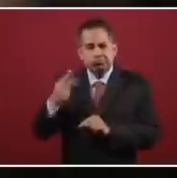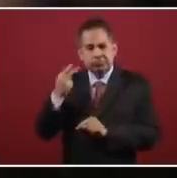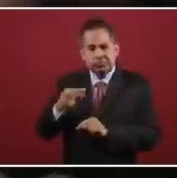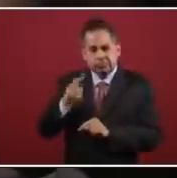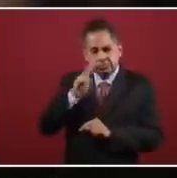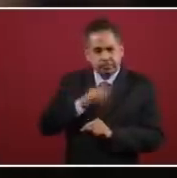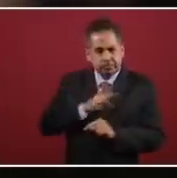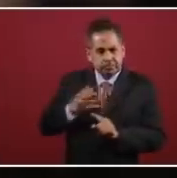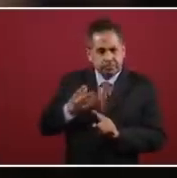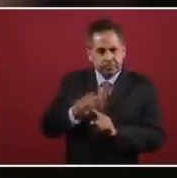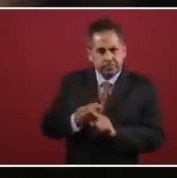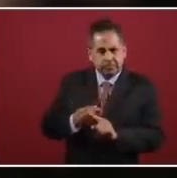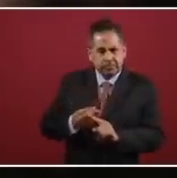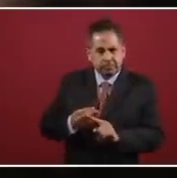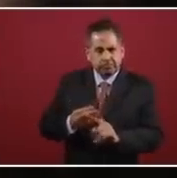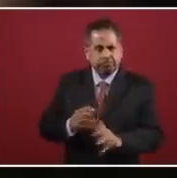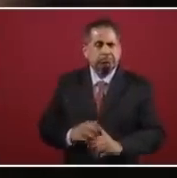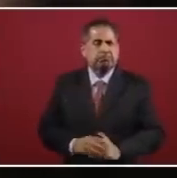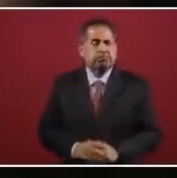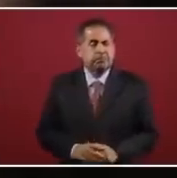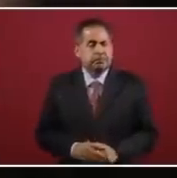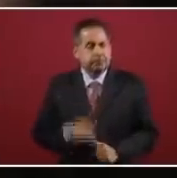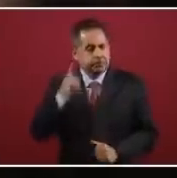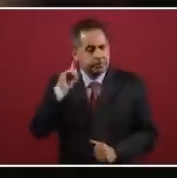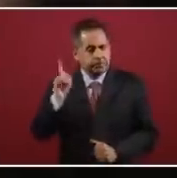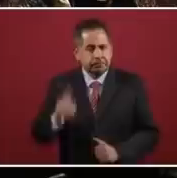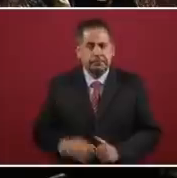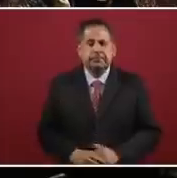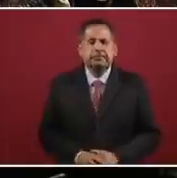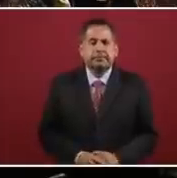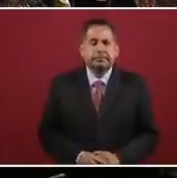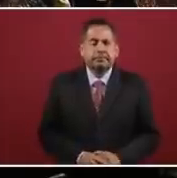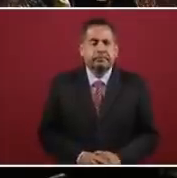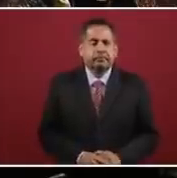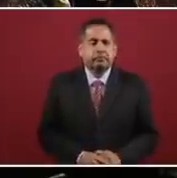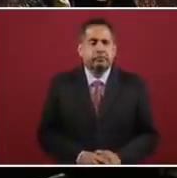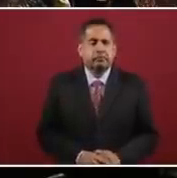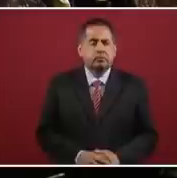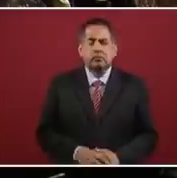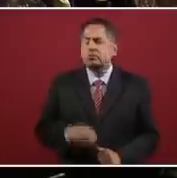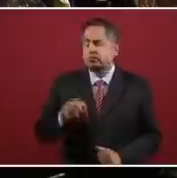aportar o les pueden dar estos apoyos. Efectivamente,